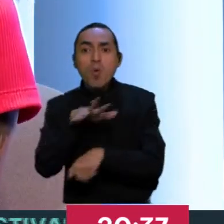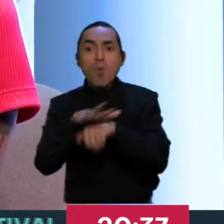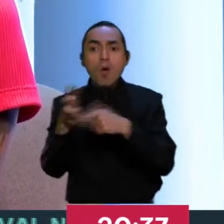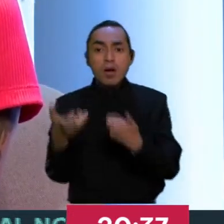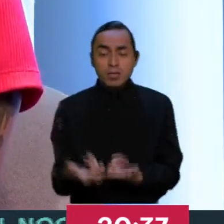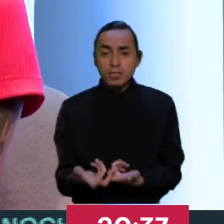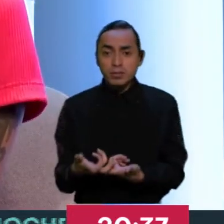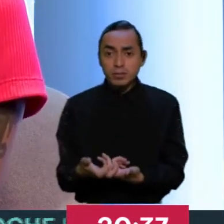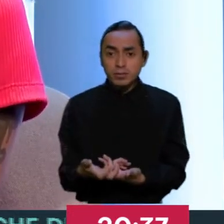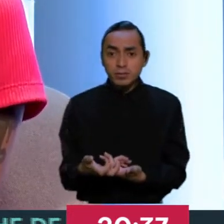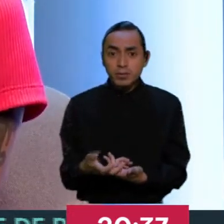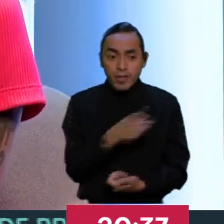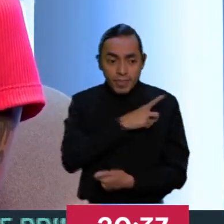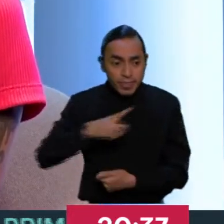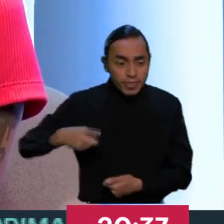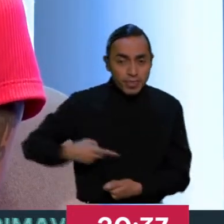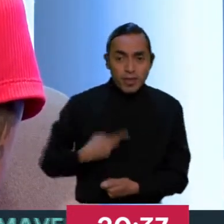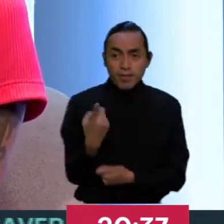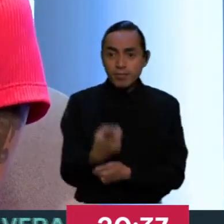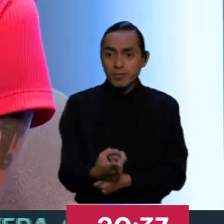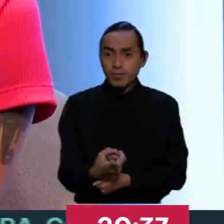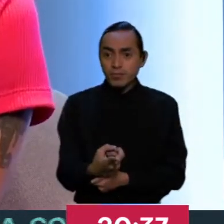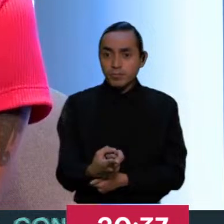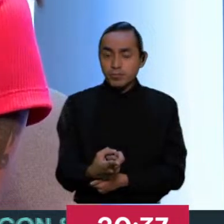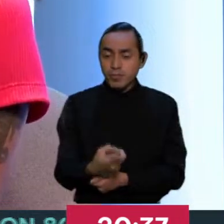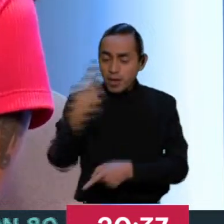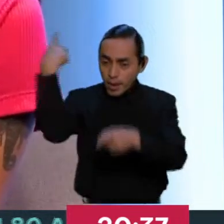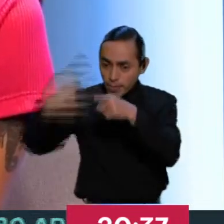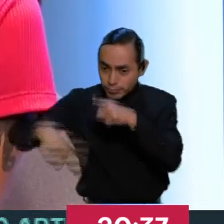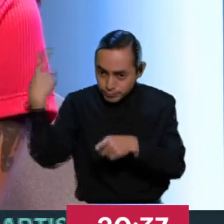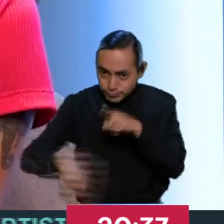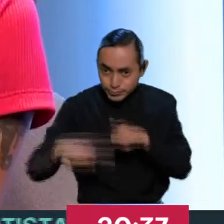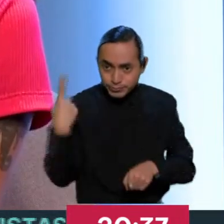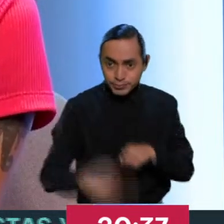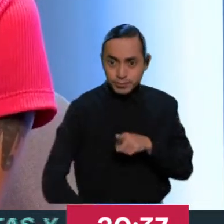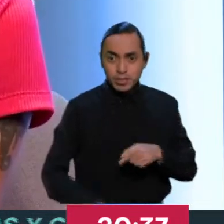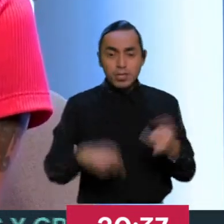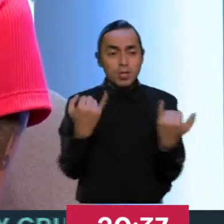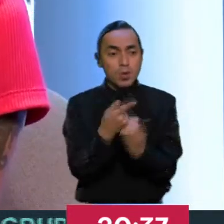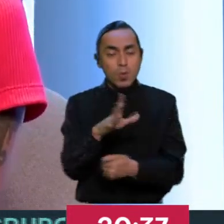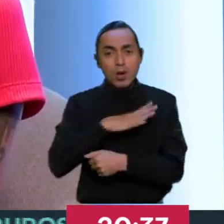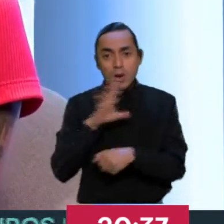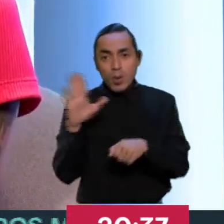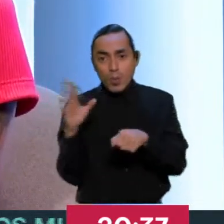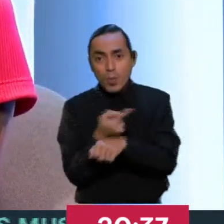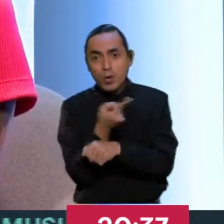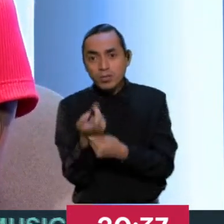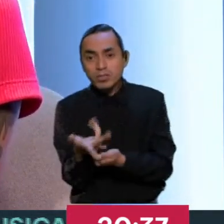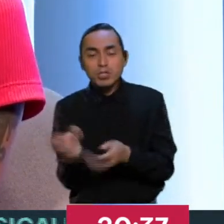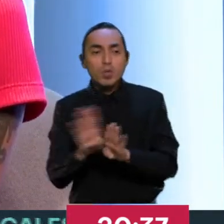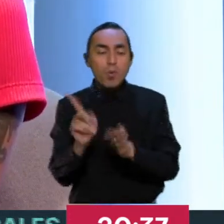raíz, ¿no? Porque si no, entonces se vuelven un conjunto de paliativos, las reformas, ¿no?